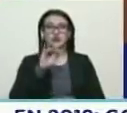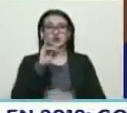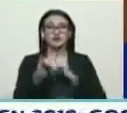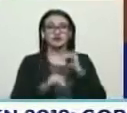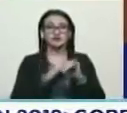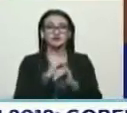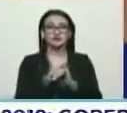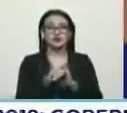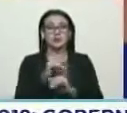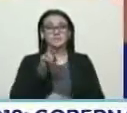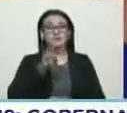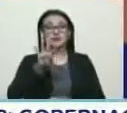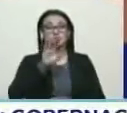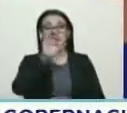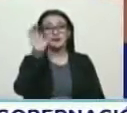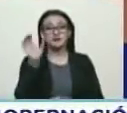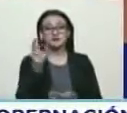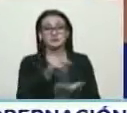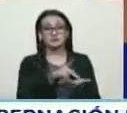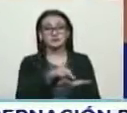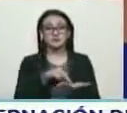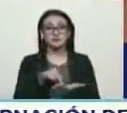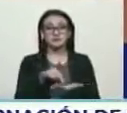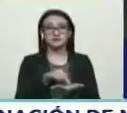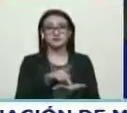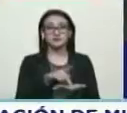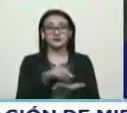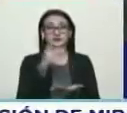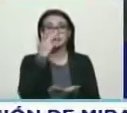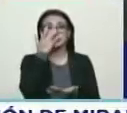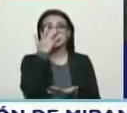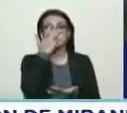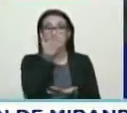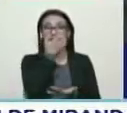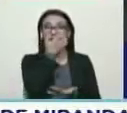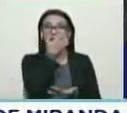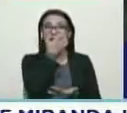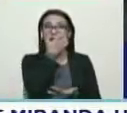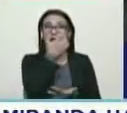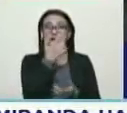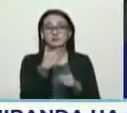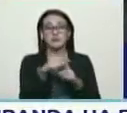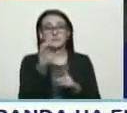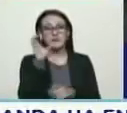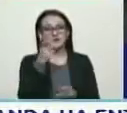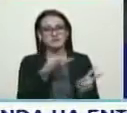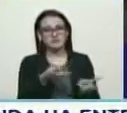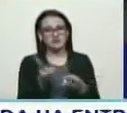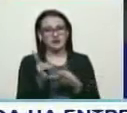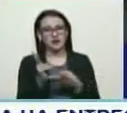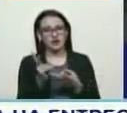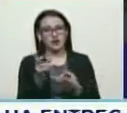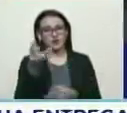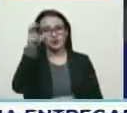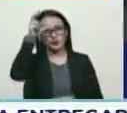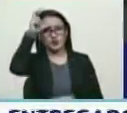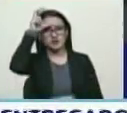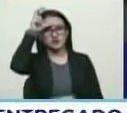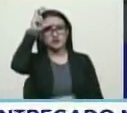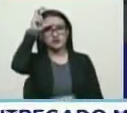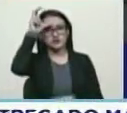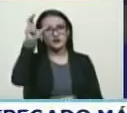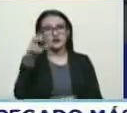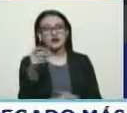internacionales, 24 países participantes, desde nuestro país invitado de honor, Turquía, hasta